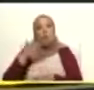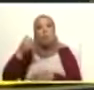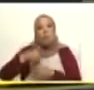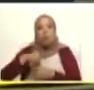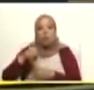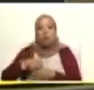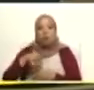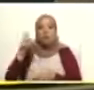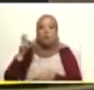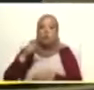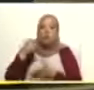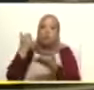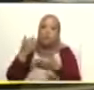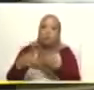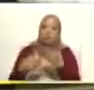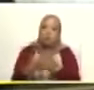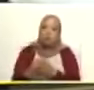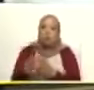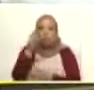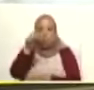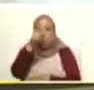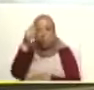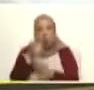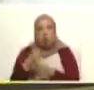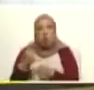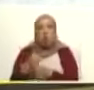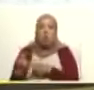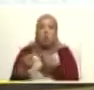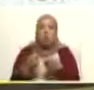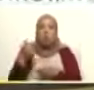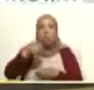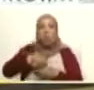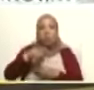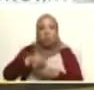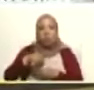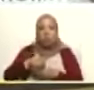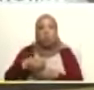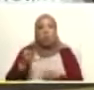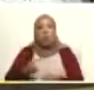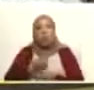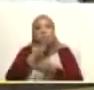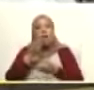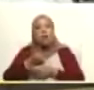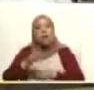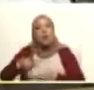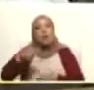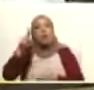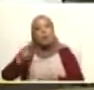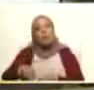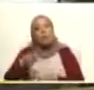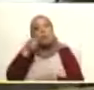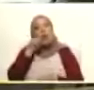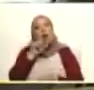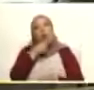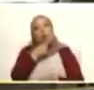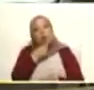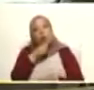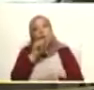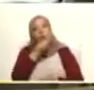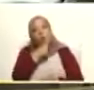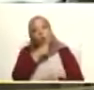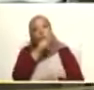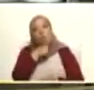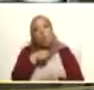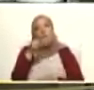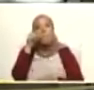a votar y que me lleve el domingo también con ella cuando vaya a votar. Y el mensaje es entonces también a los abuelos, a las abuelas, a